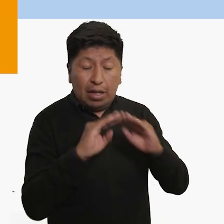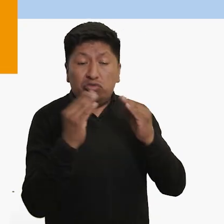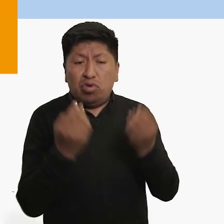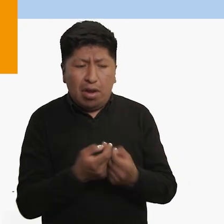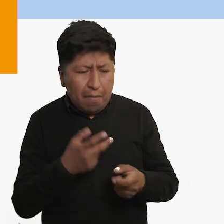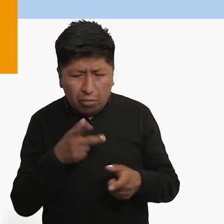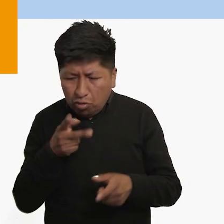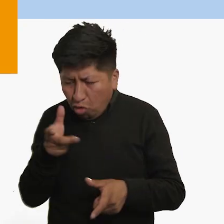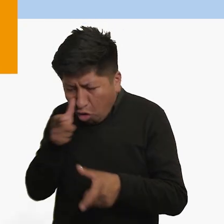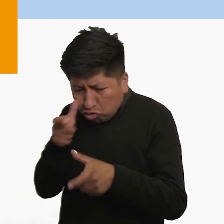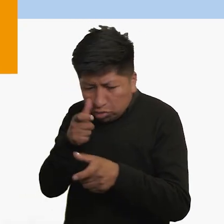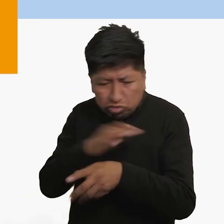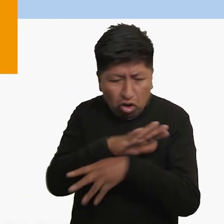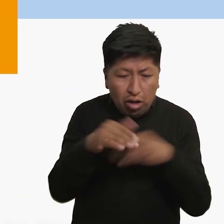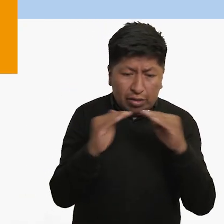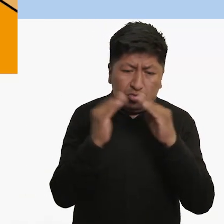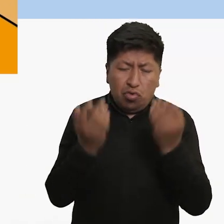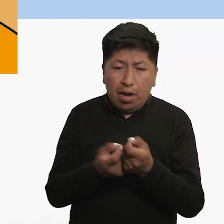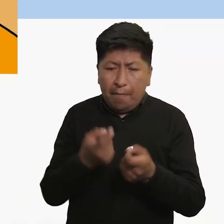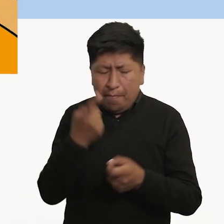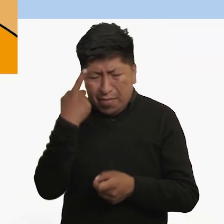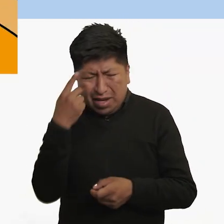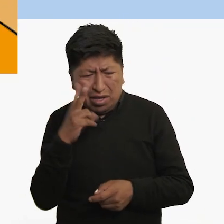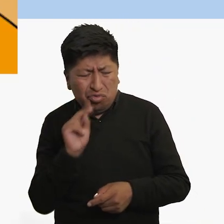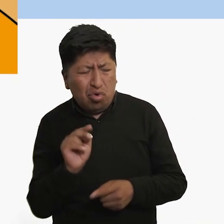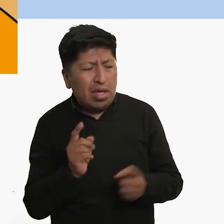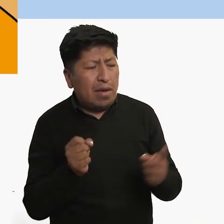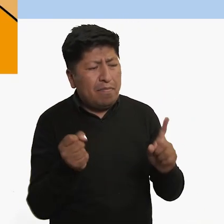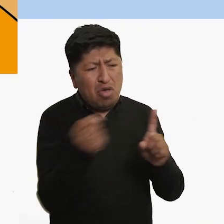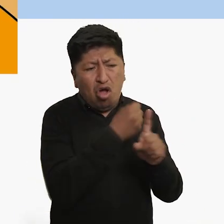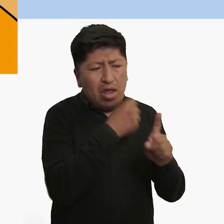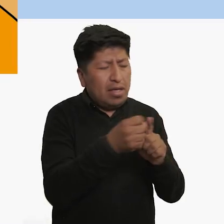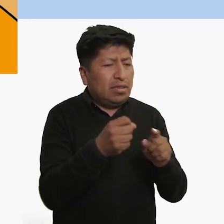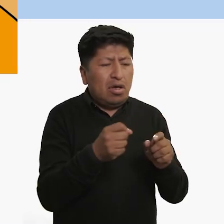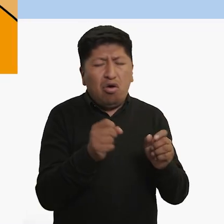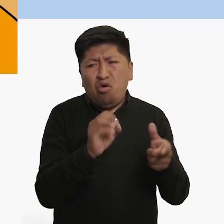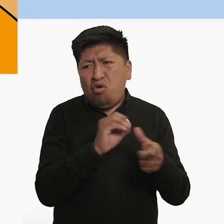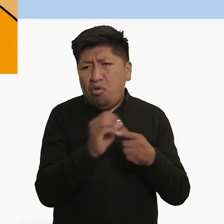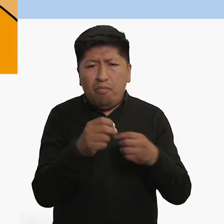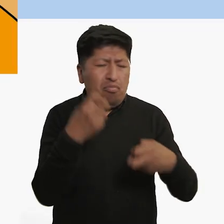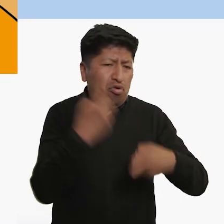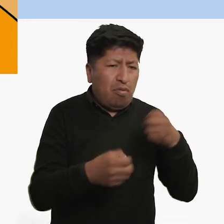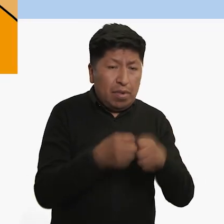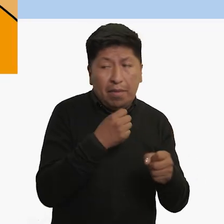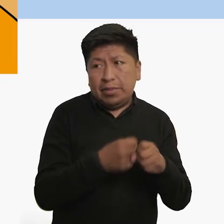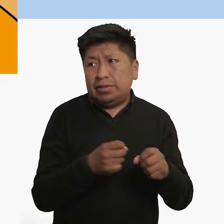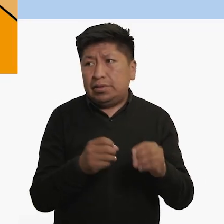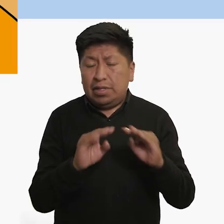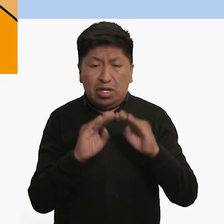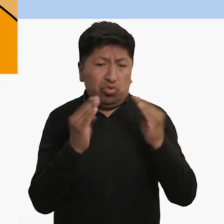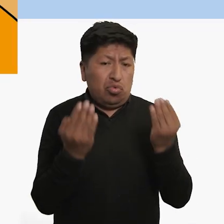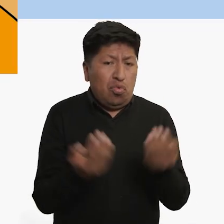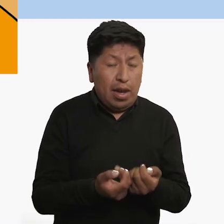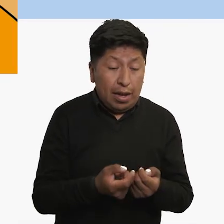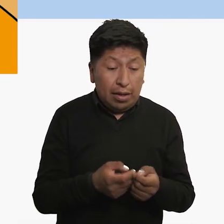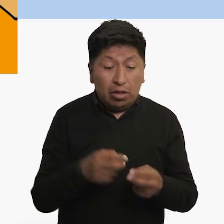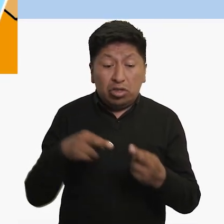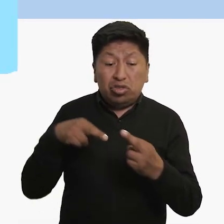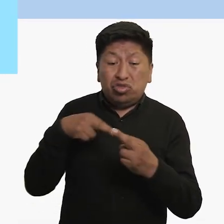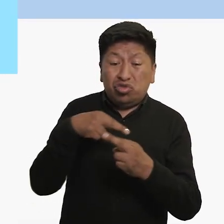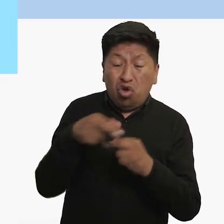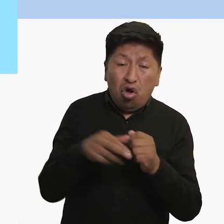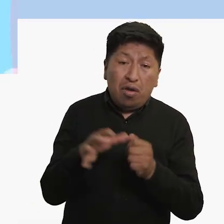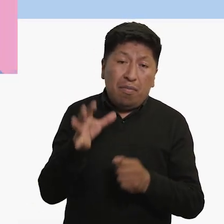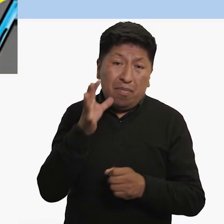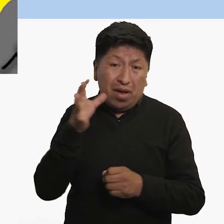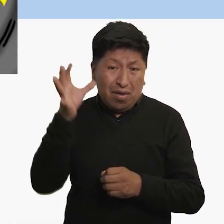unidad educativa para evitar que se presenten episodios de maltrato, violencia o acoso contra cualquier estudiante. El rol de madres